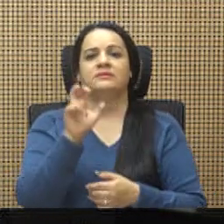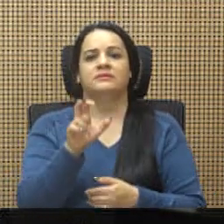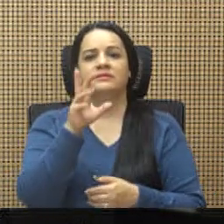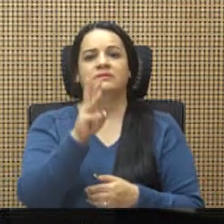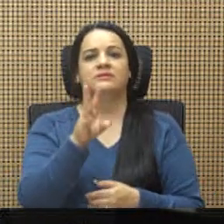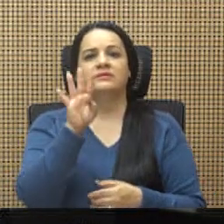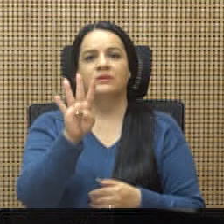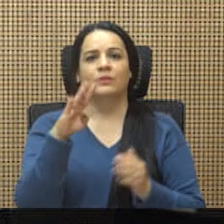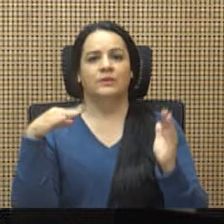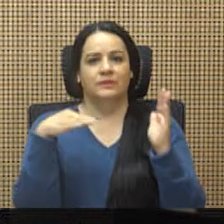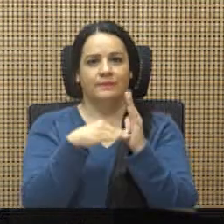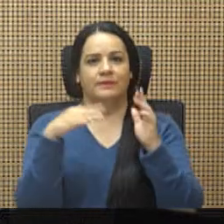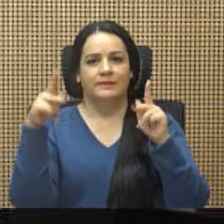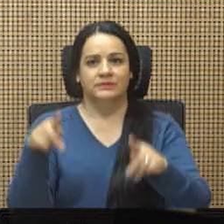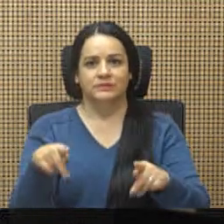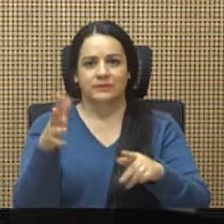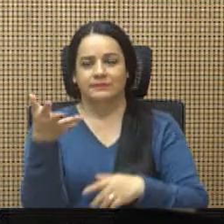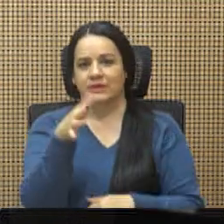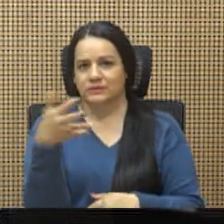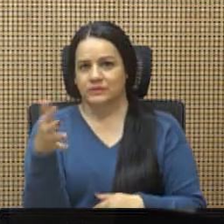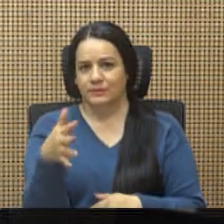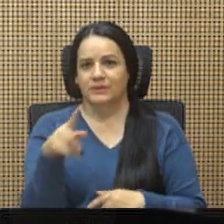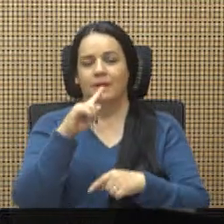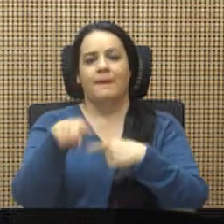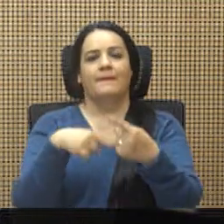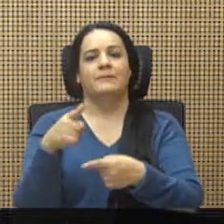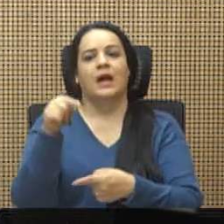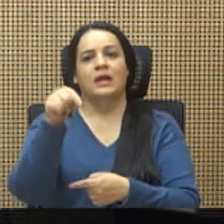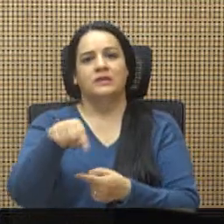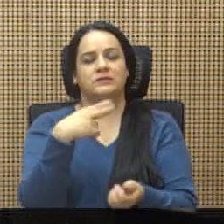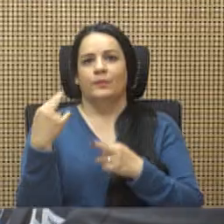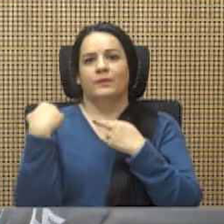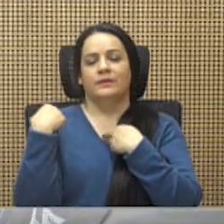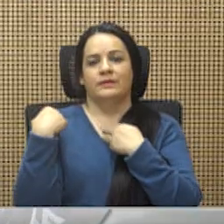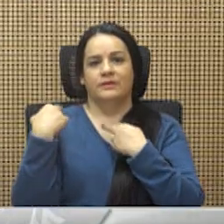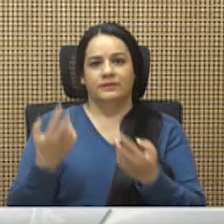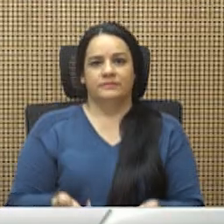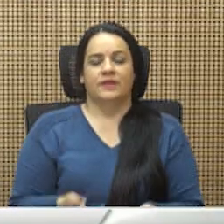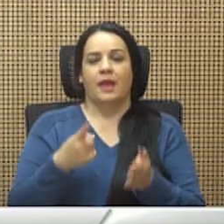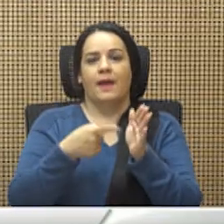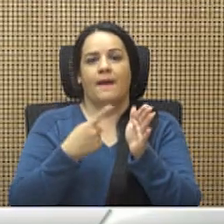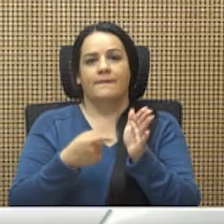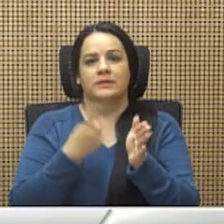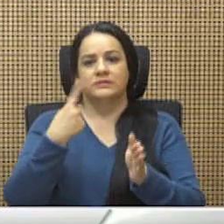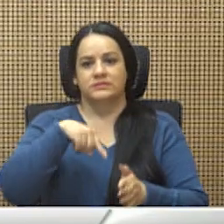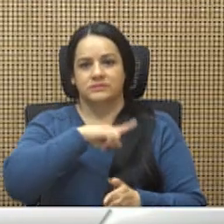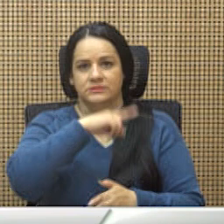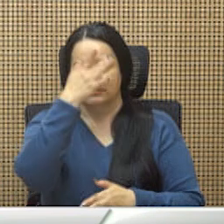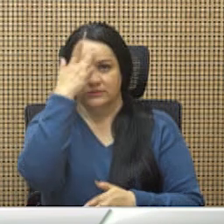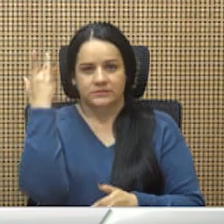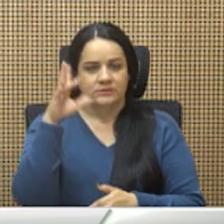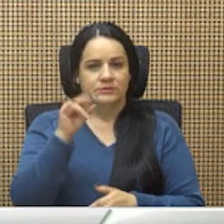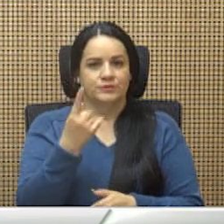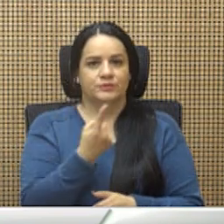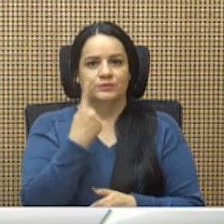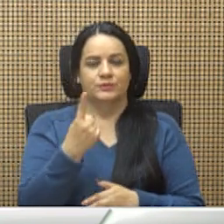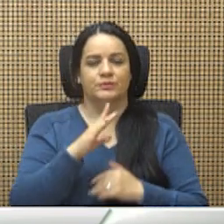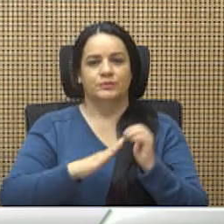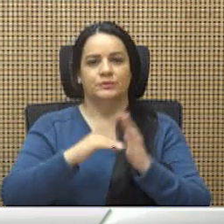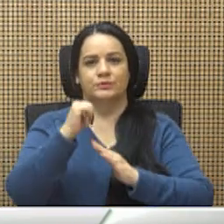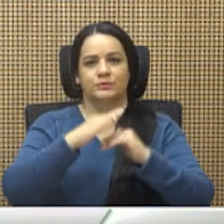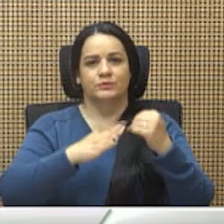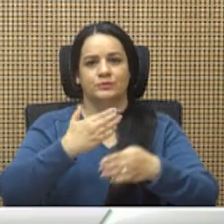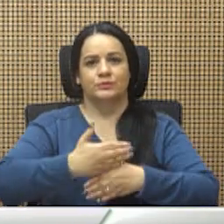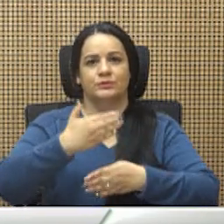364,000 personas más o menos van a ese hospital geriátrico a veces se nos olvida que no es solo la construcción de un